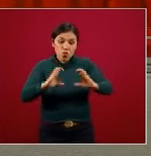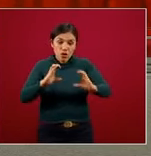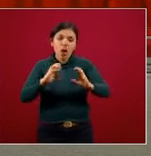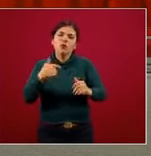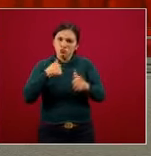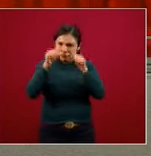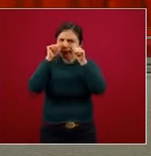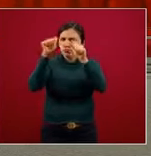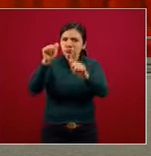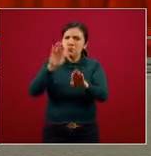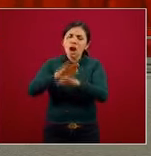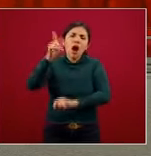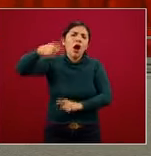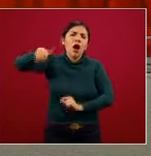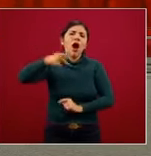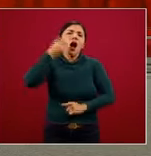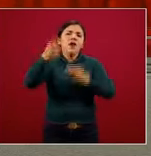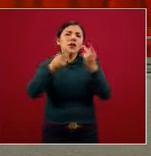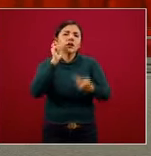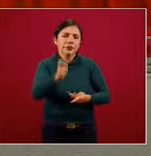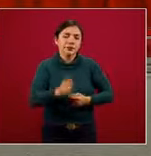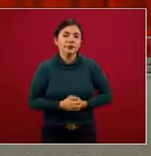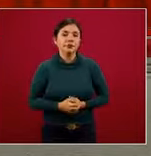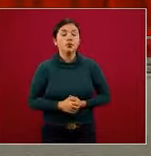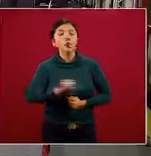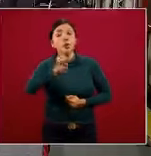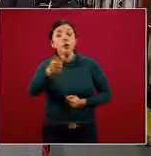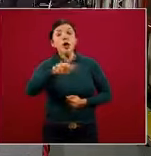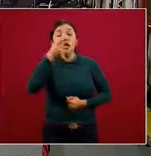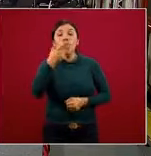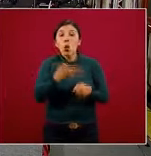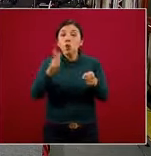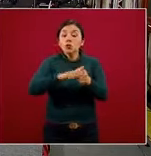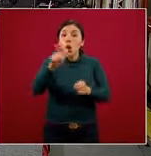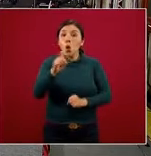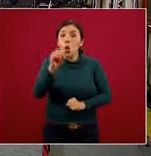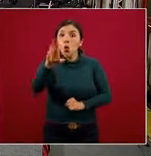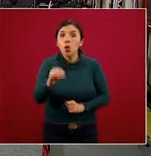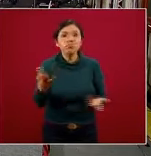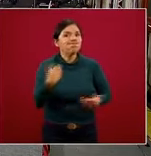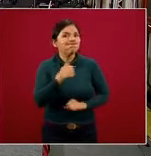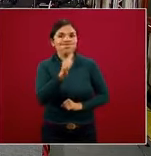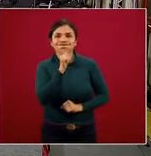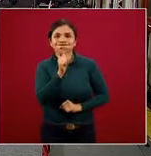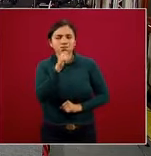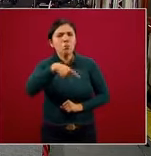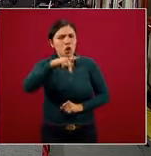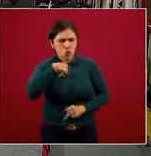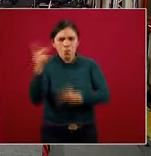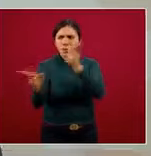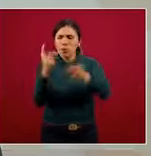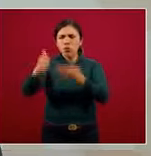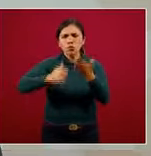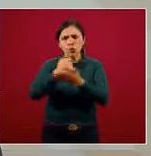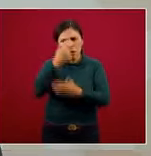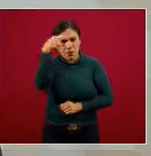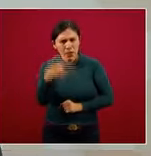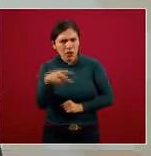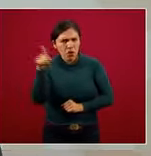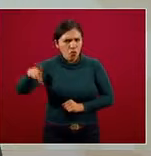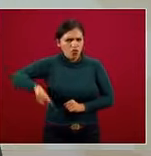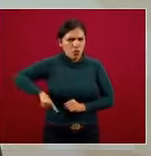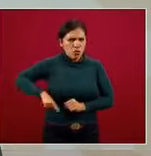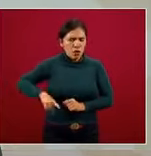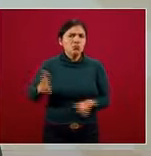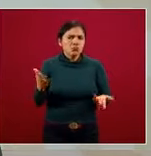muy atentos a ese acontecer. Y respecto al Hospital de Joco, no tengo información, pero lo vamos a consultar con la Ciudad de México.